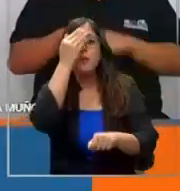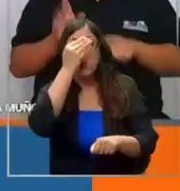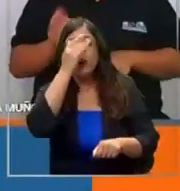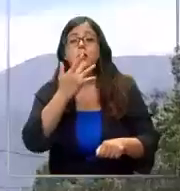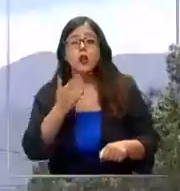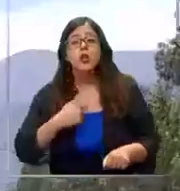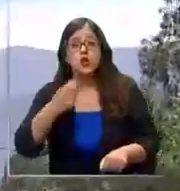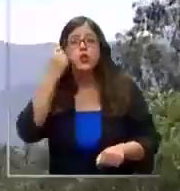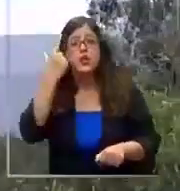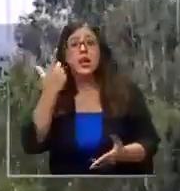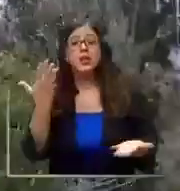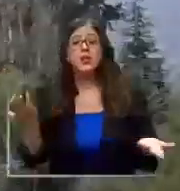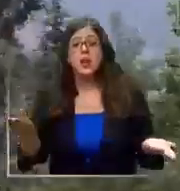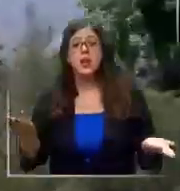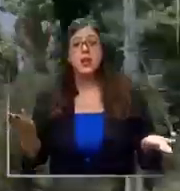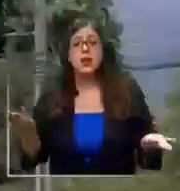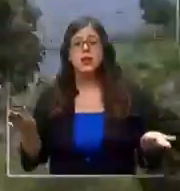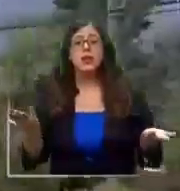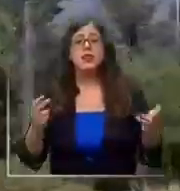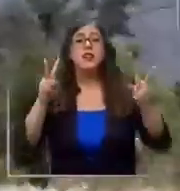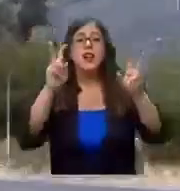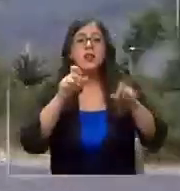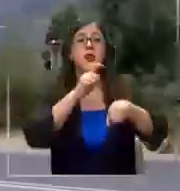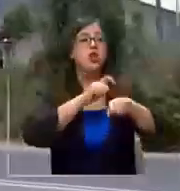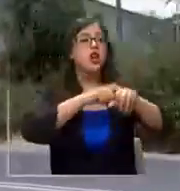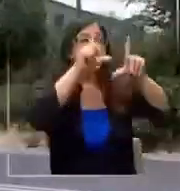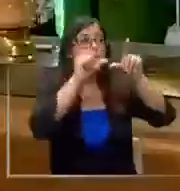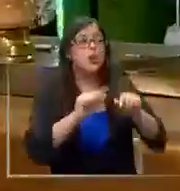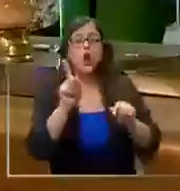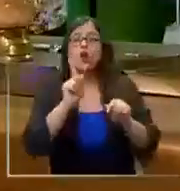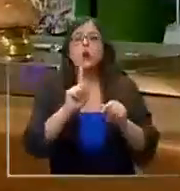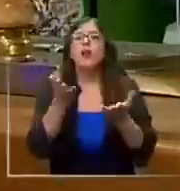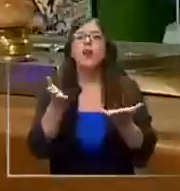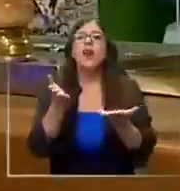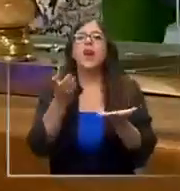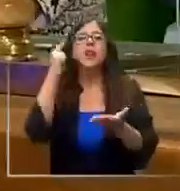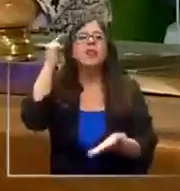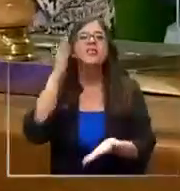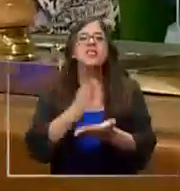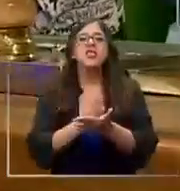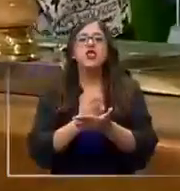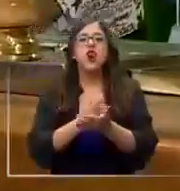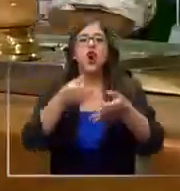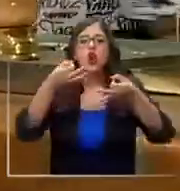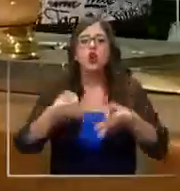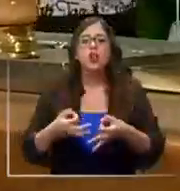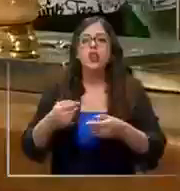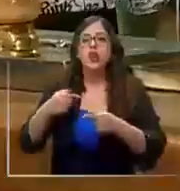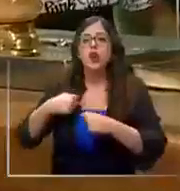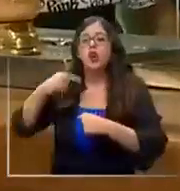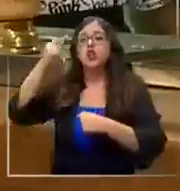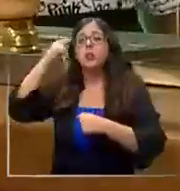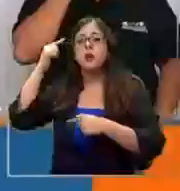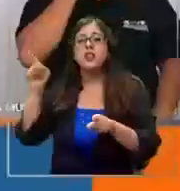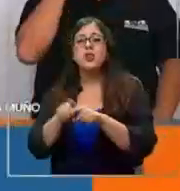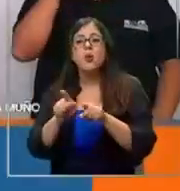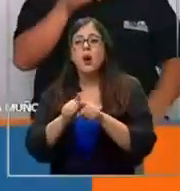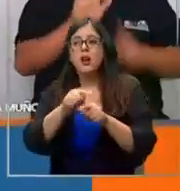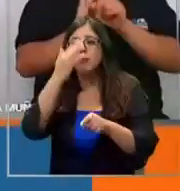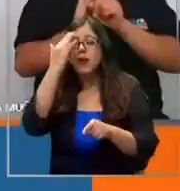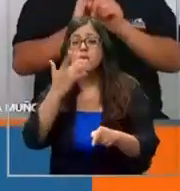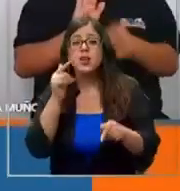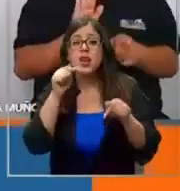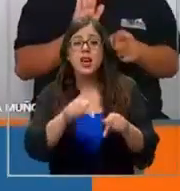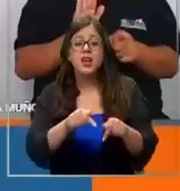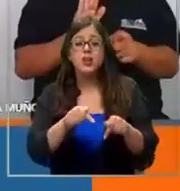porque yo entiendo que el acortar el horario creo que no es la medida correcta. Yo siento que hay muchas dudas con respecto a esta ordenanza porque no